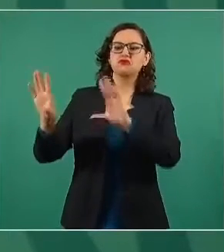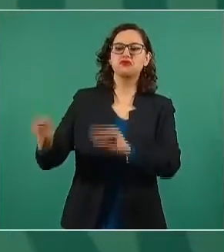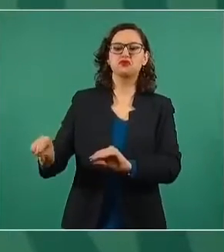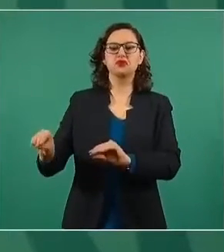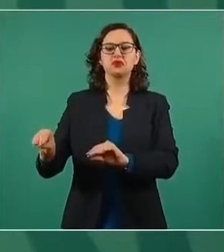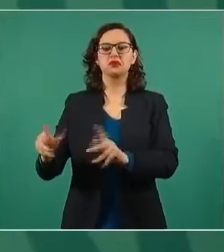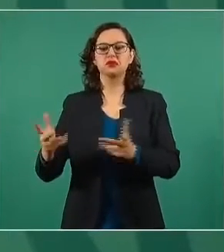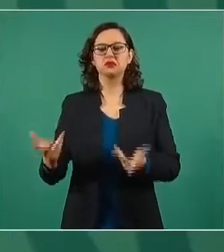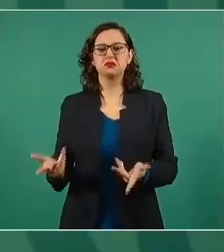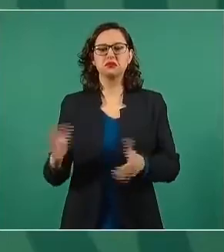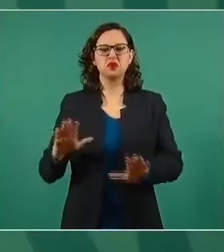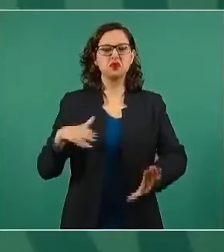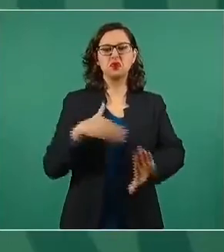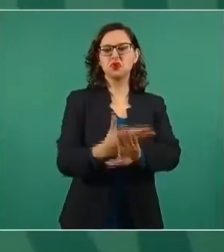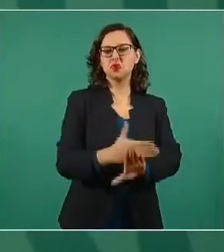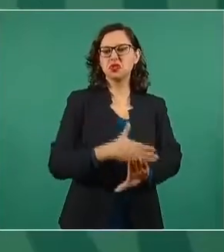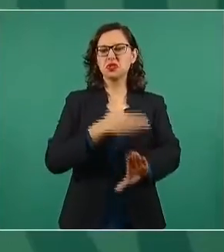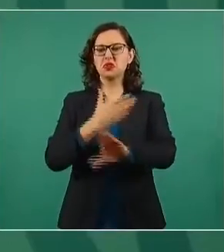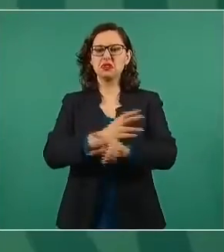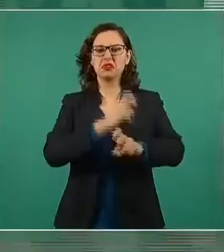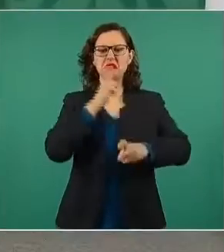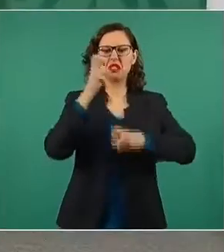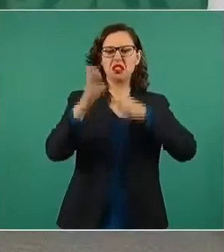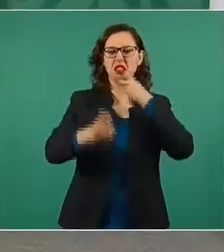y destruir